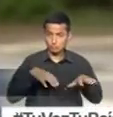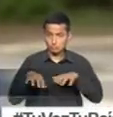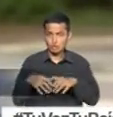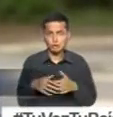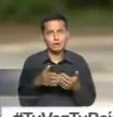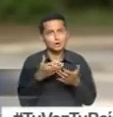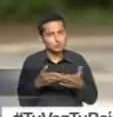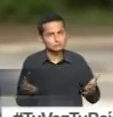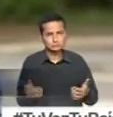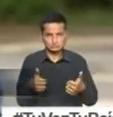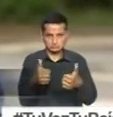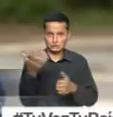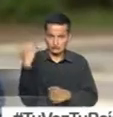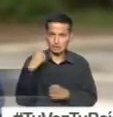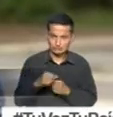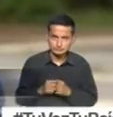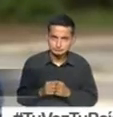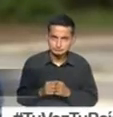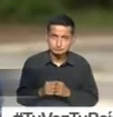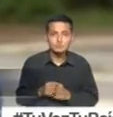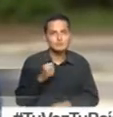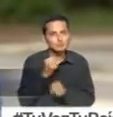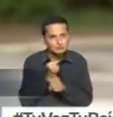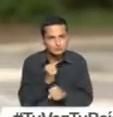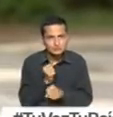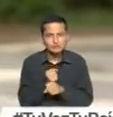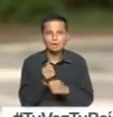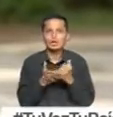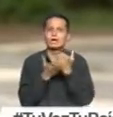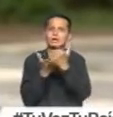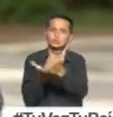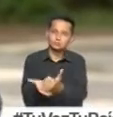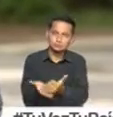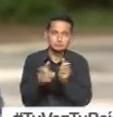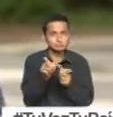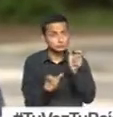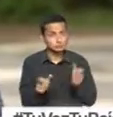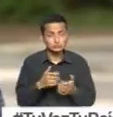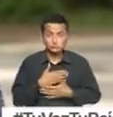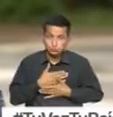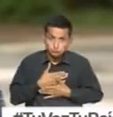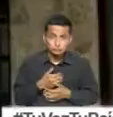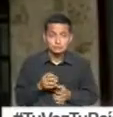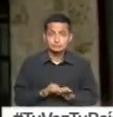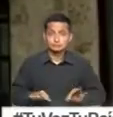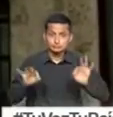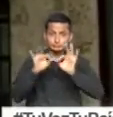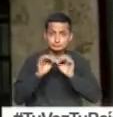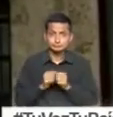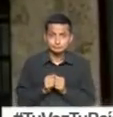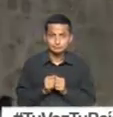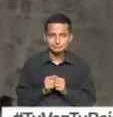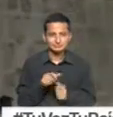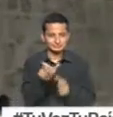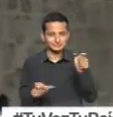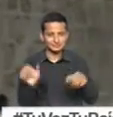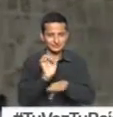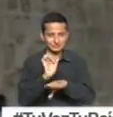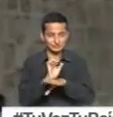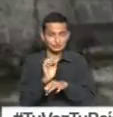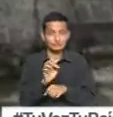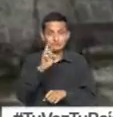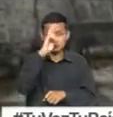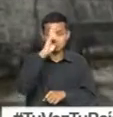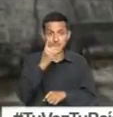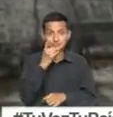que no habían hecho. Está trabajando por lo menos con la humanidad. que es lo principal. Los ecuatorianos residentes en